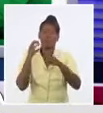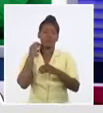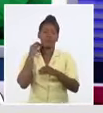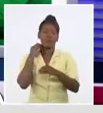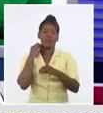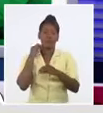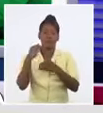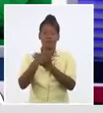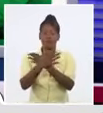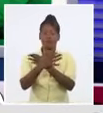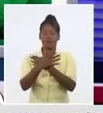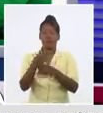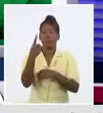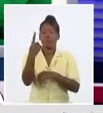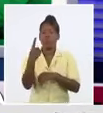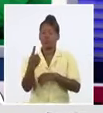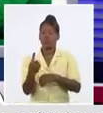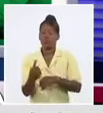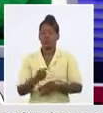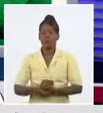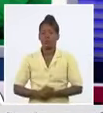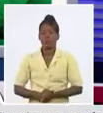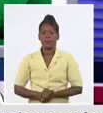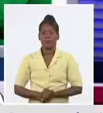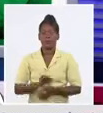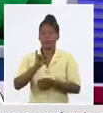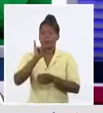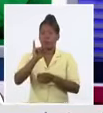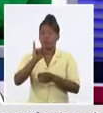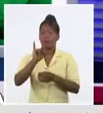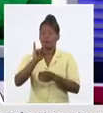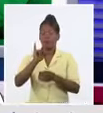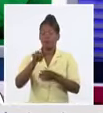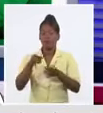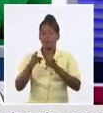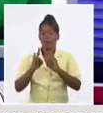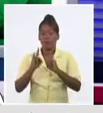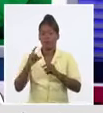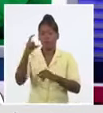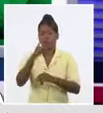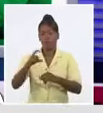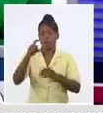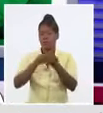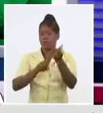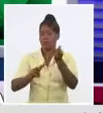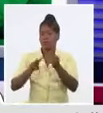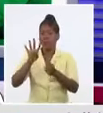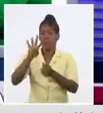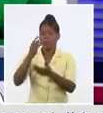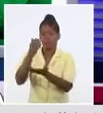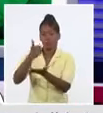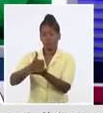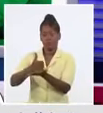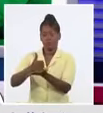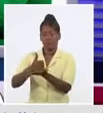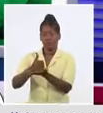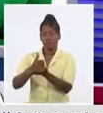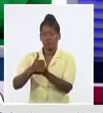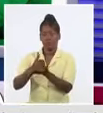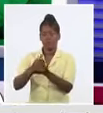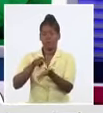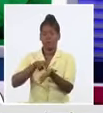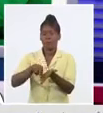cada uno de estos municipios. Los 6 fallecidos de Camagüey, 4 del municipio Camagüey, y de Minas y Najasa,